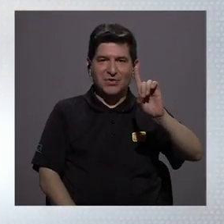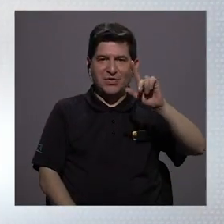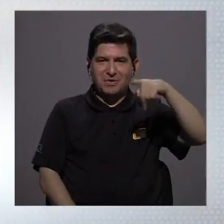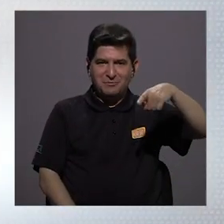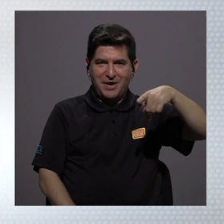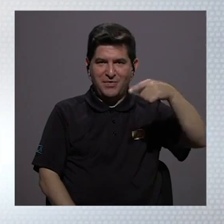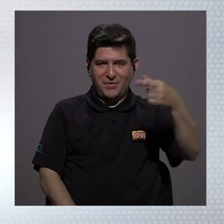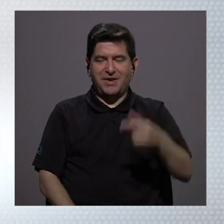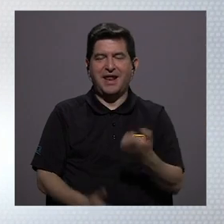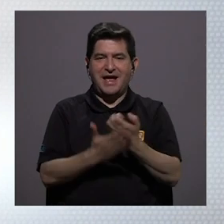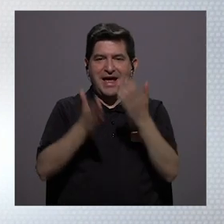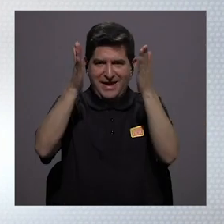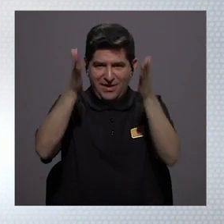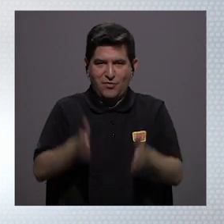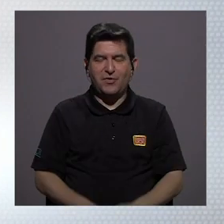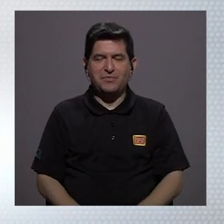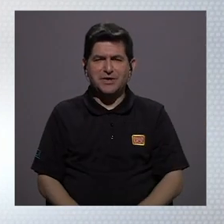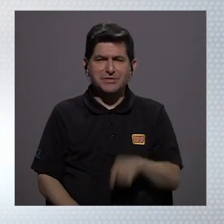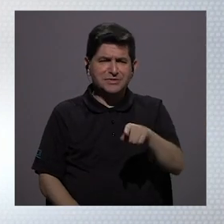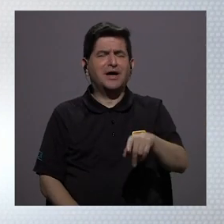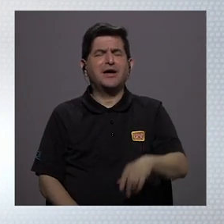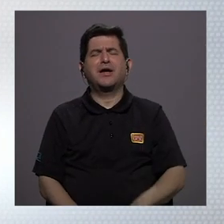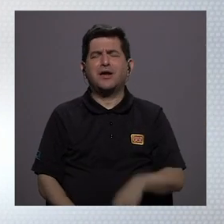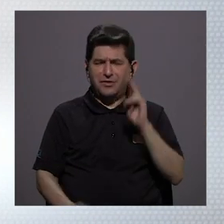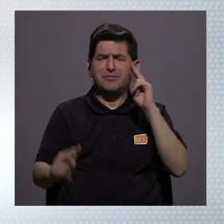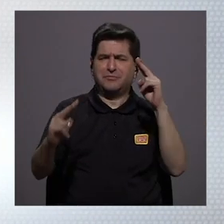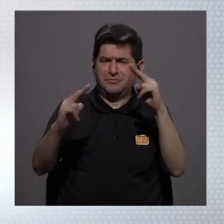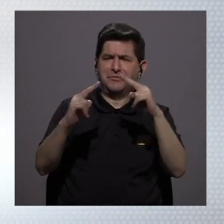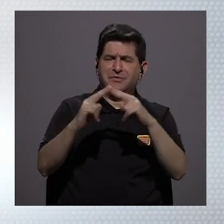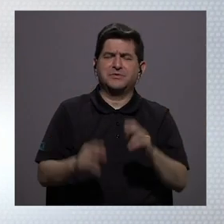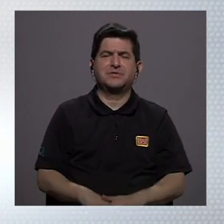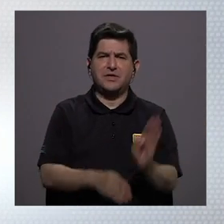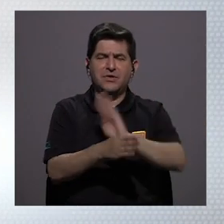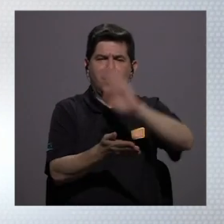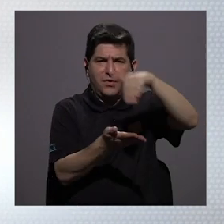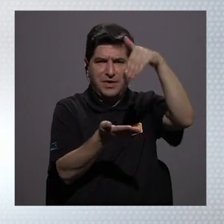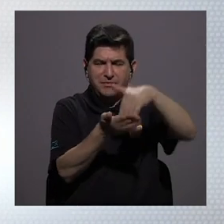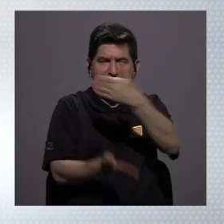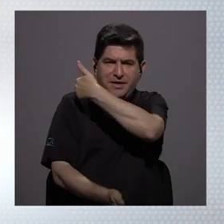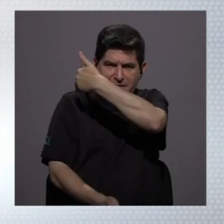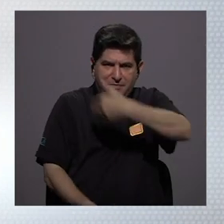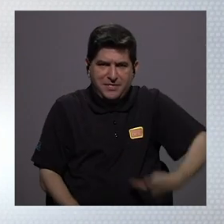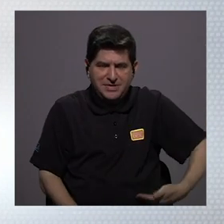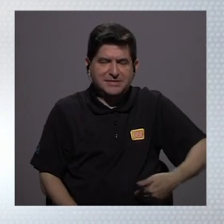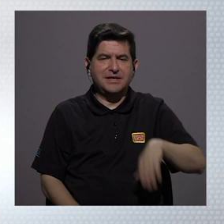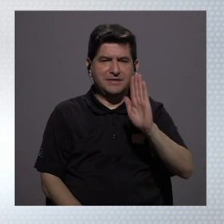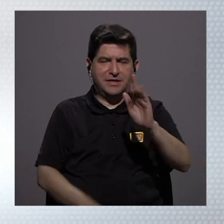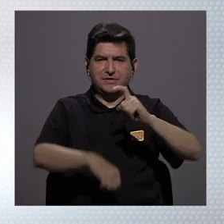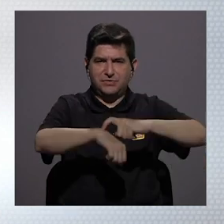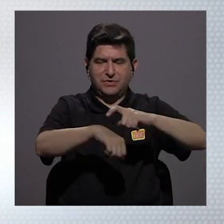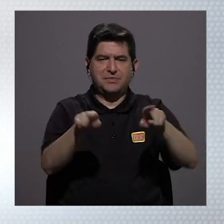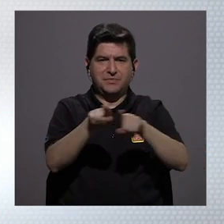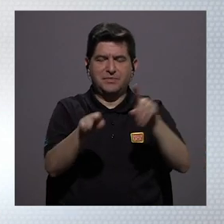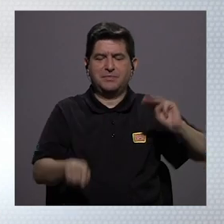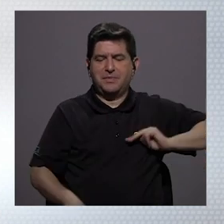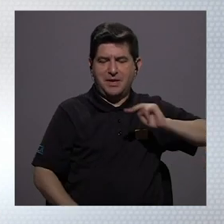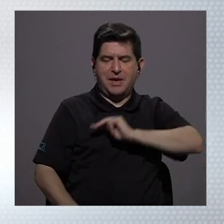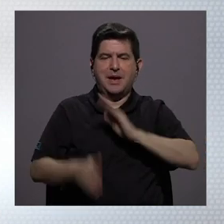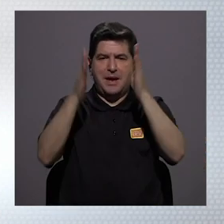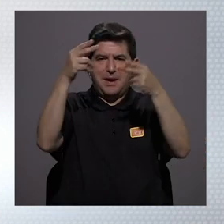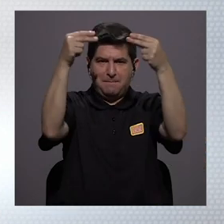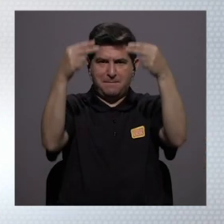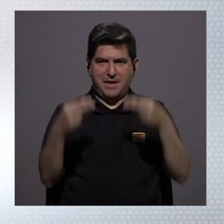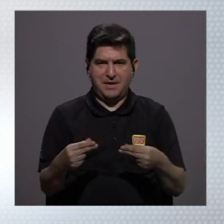Gutiérrez, economista súper reconocido en el Banco Central, presidiéndolo en su momento, también como ministro de